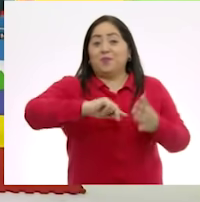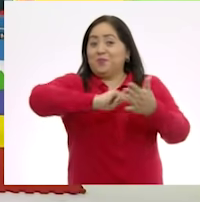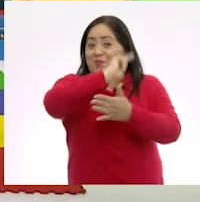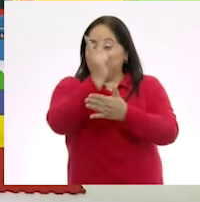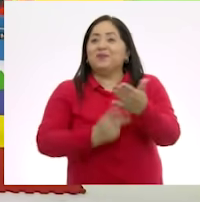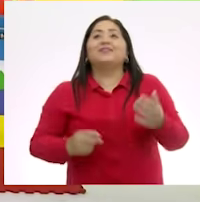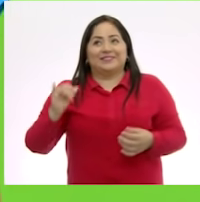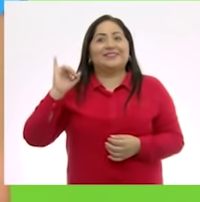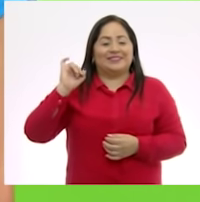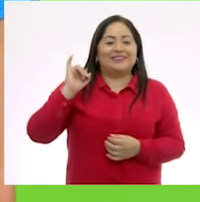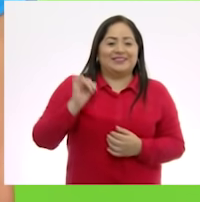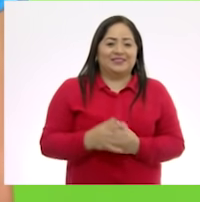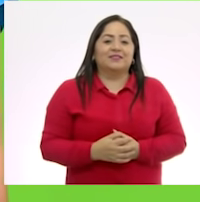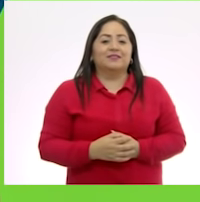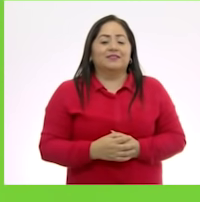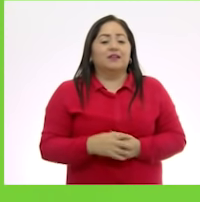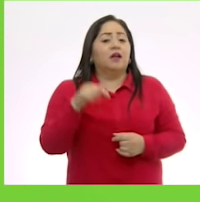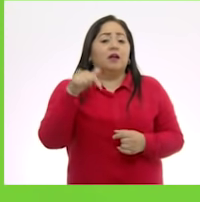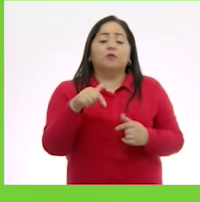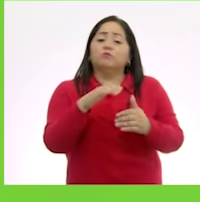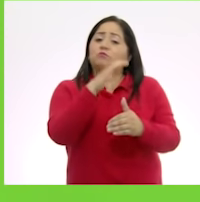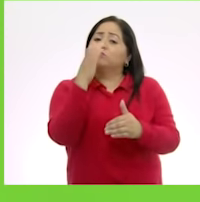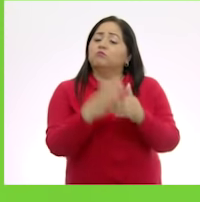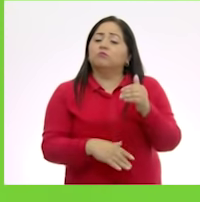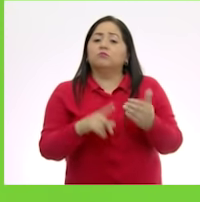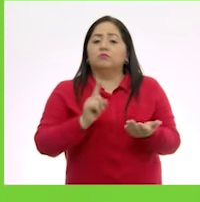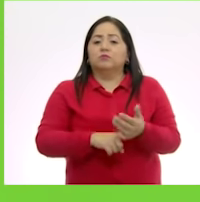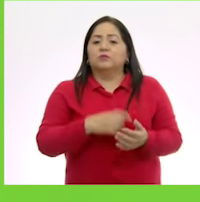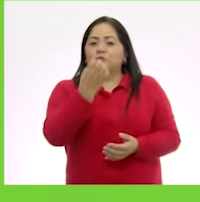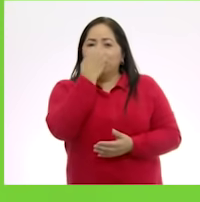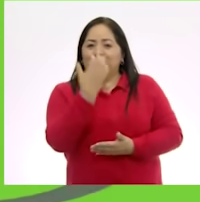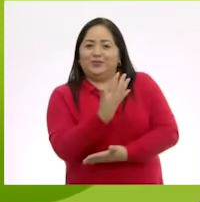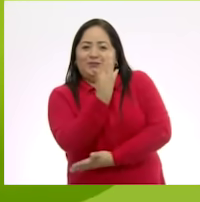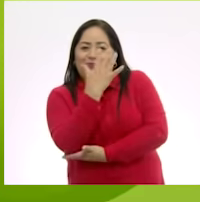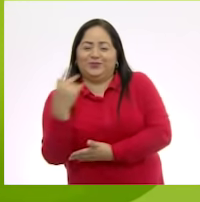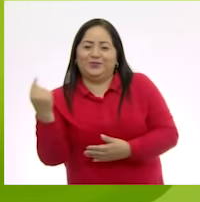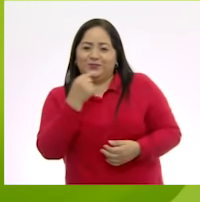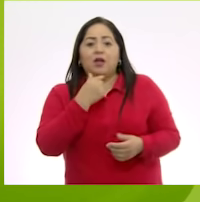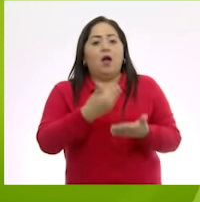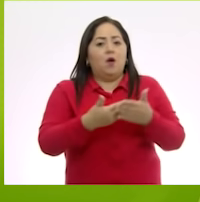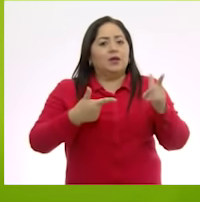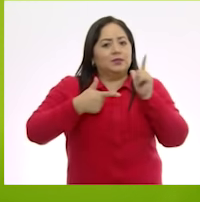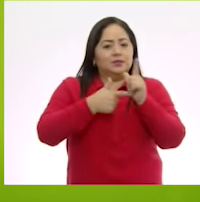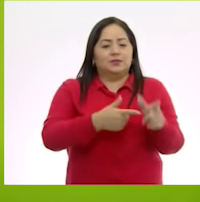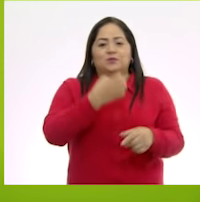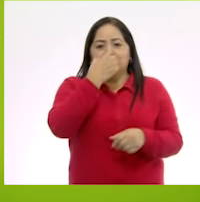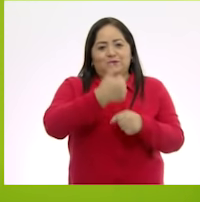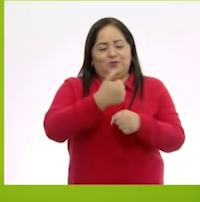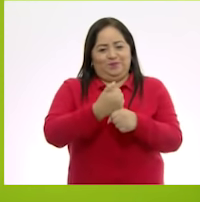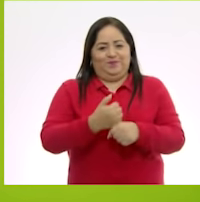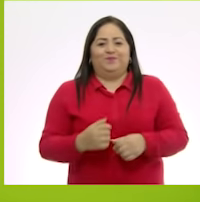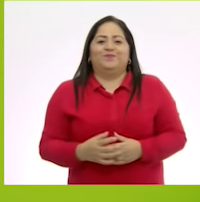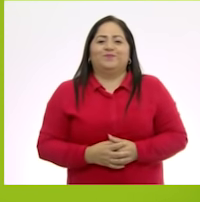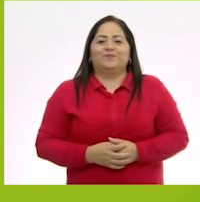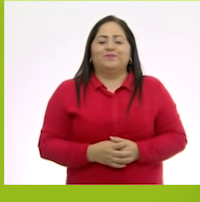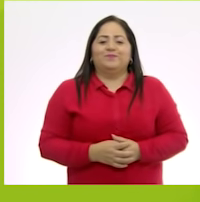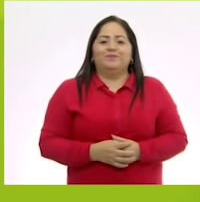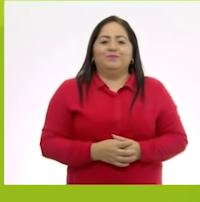Sí. Hasta aquí terminamos con Educación Preescolar. Continuamos con Primaria.